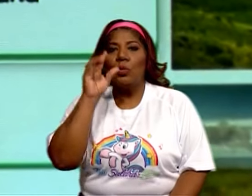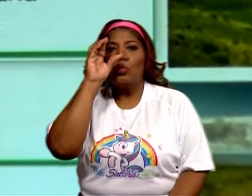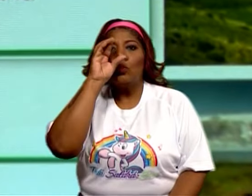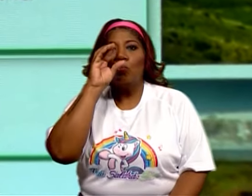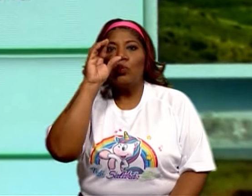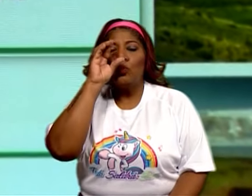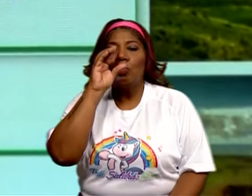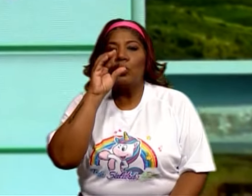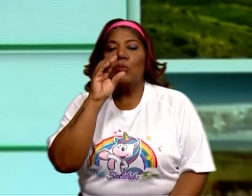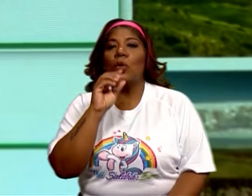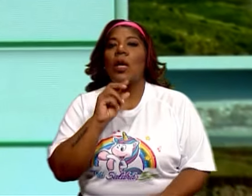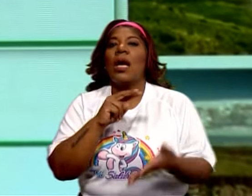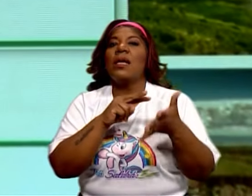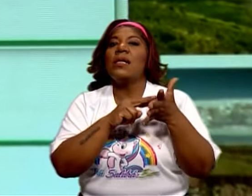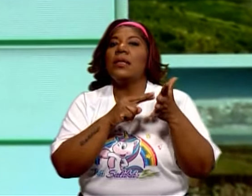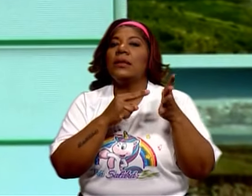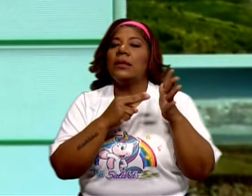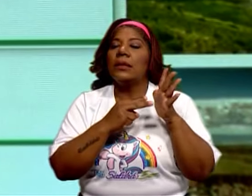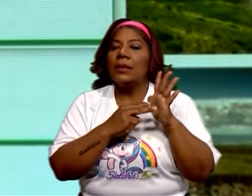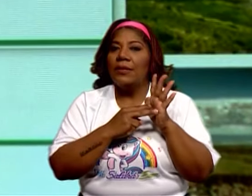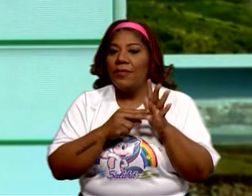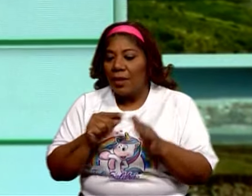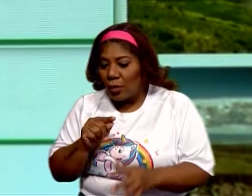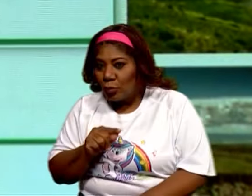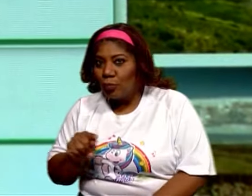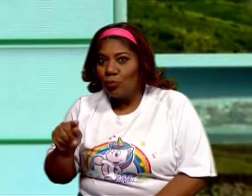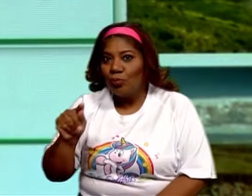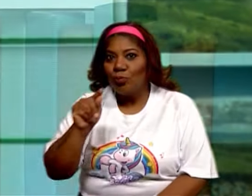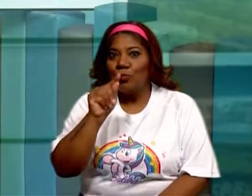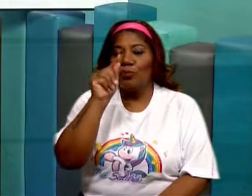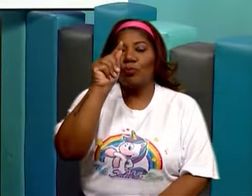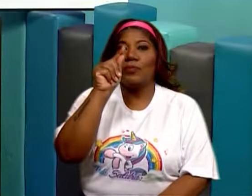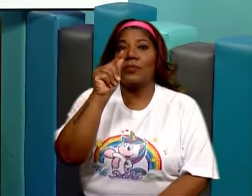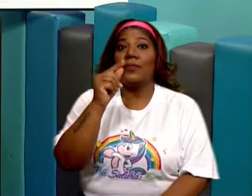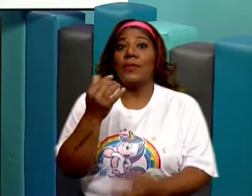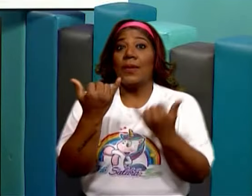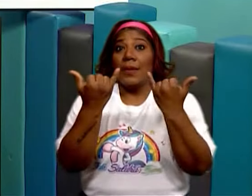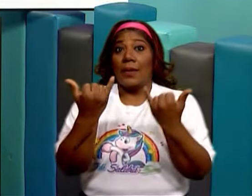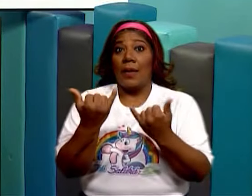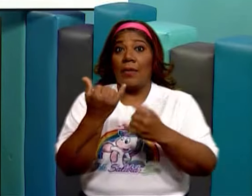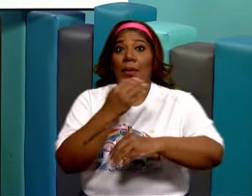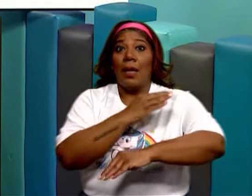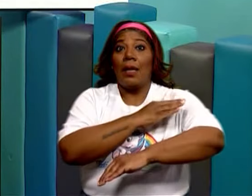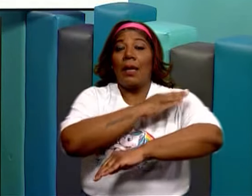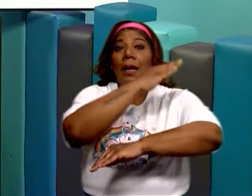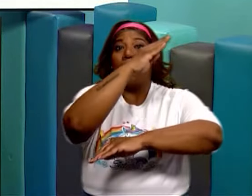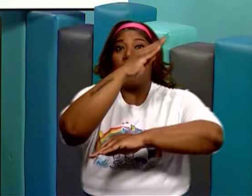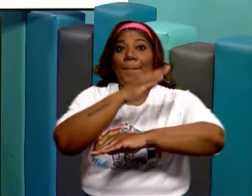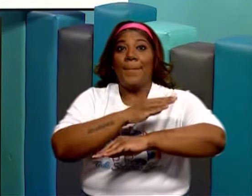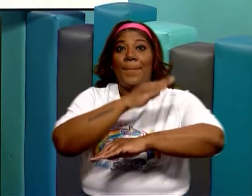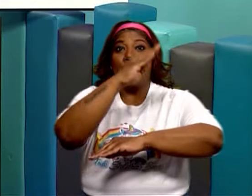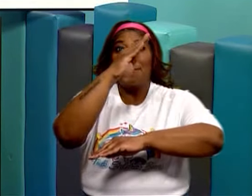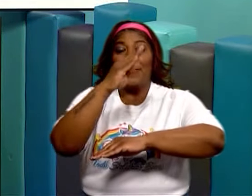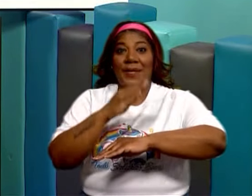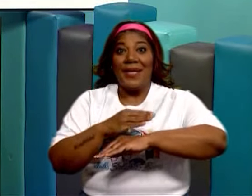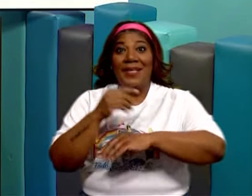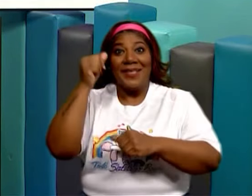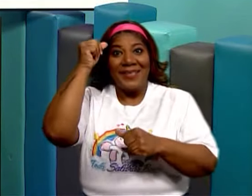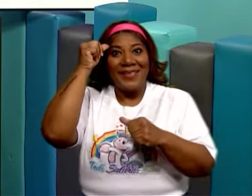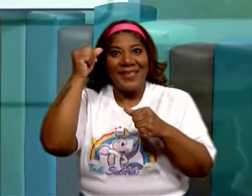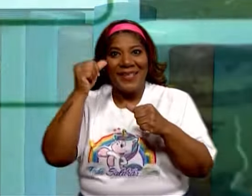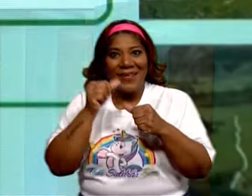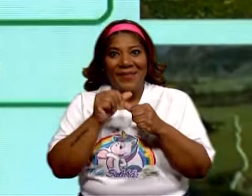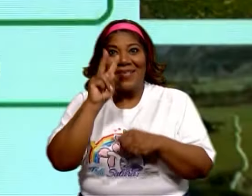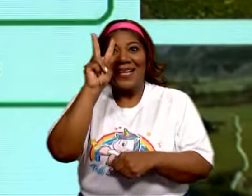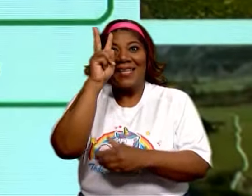está la llanura. Vamos a ver la montaña. ¿Se acuerdan que estuvimos con la maestra Zaira allá arriba en la montaña donde hacía